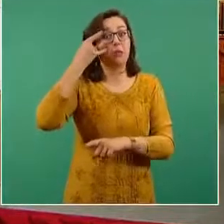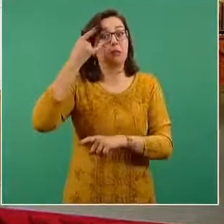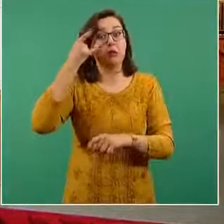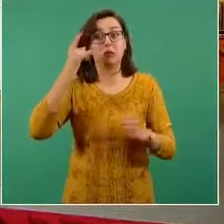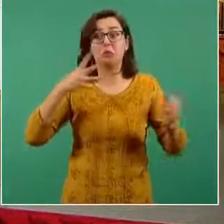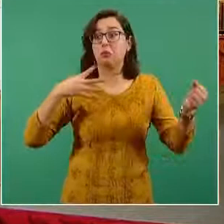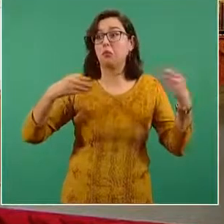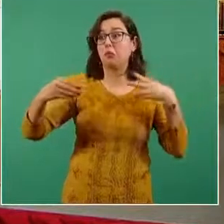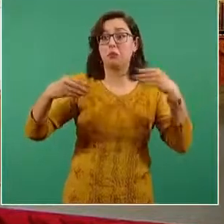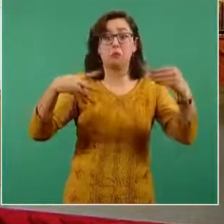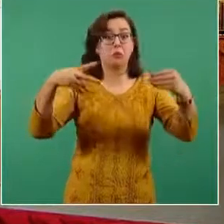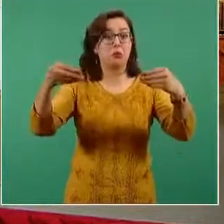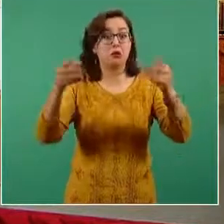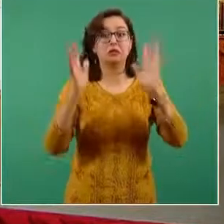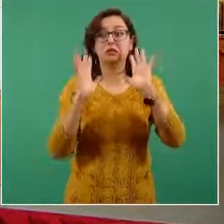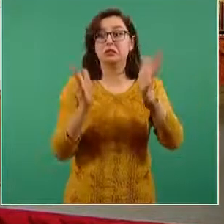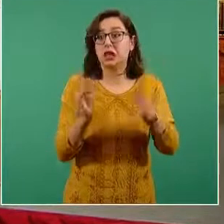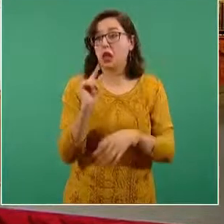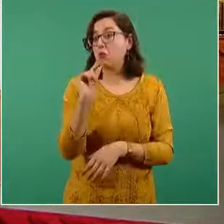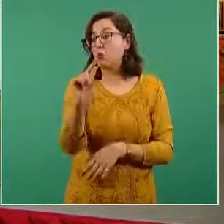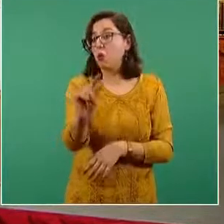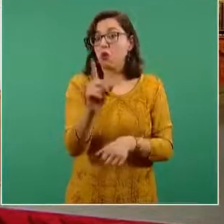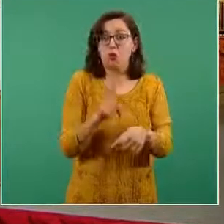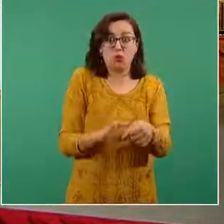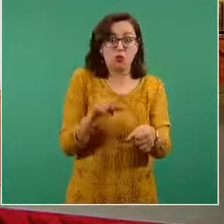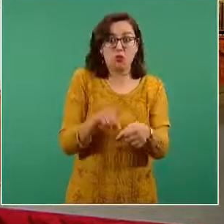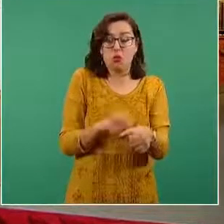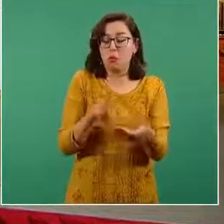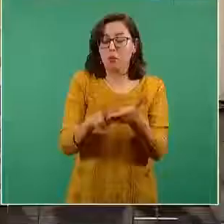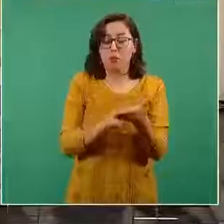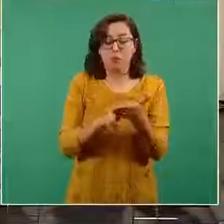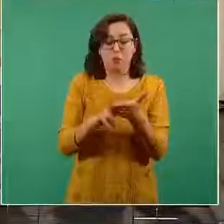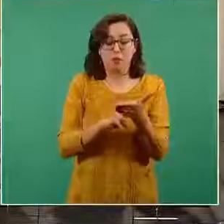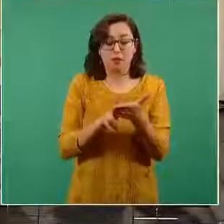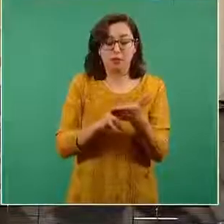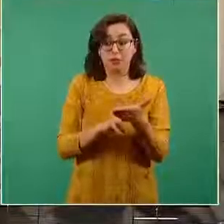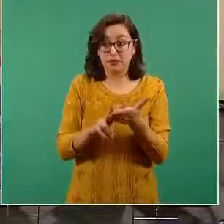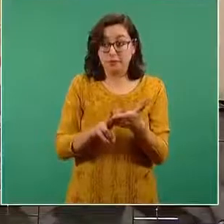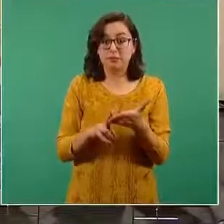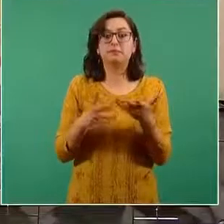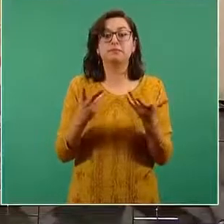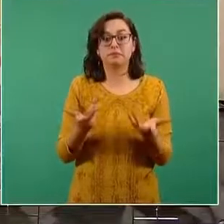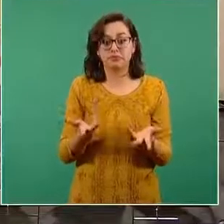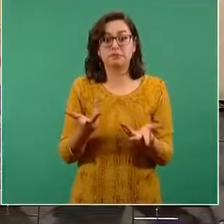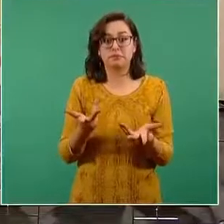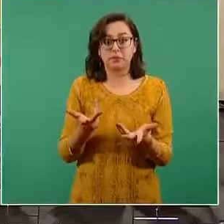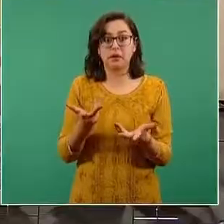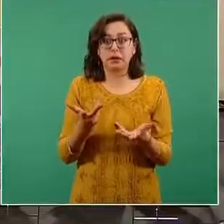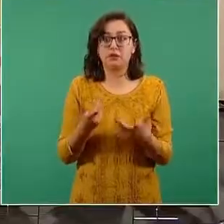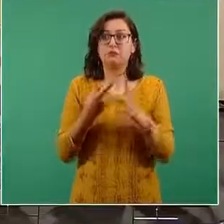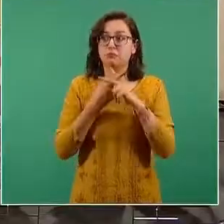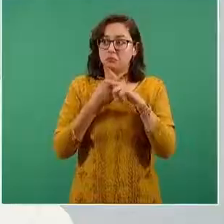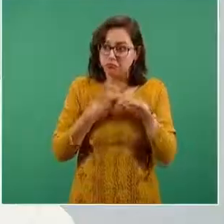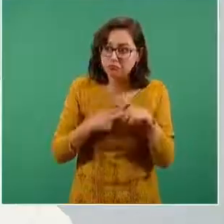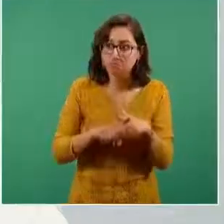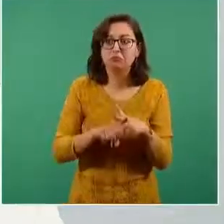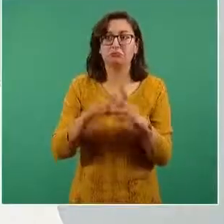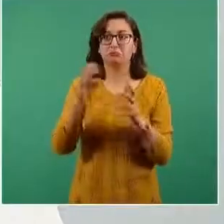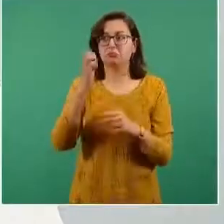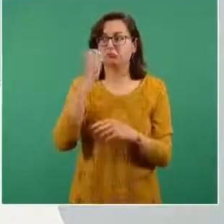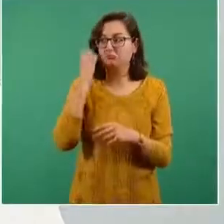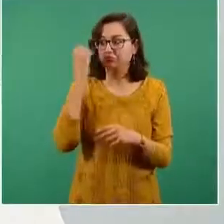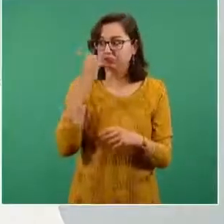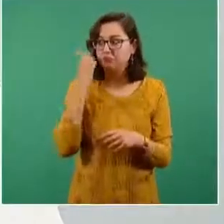que este regreso a clases presenciales pueda darse solo de manera inicial en entidades federativas que tengan el verde, una